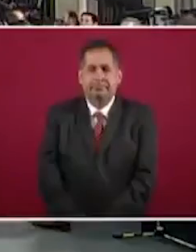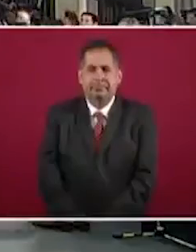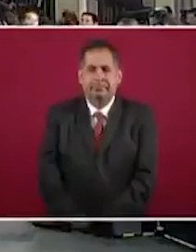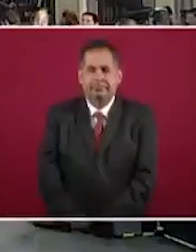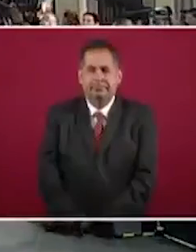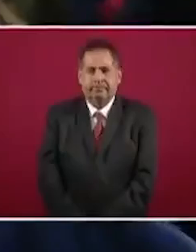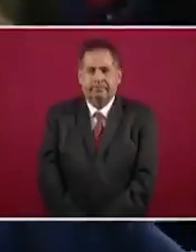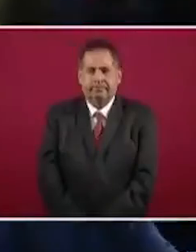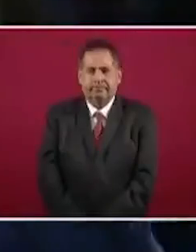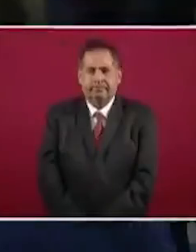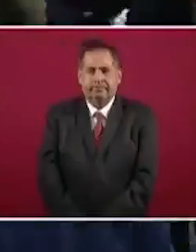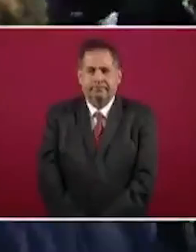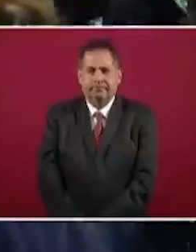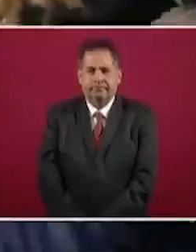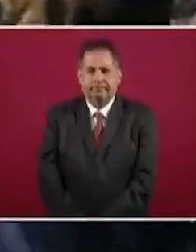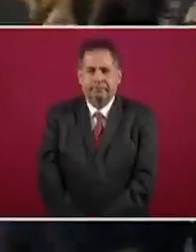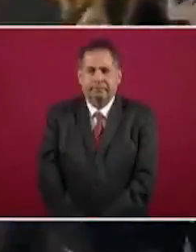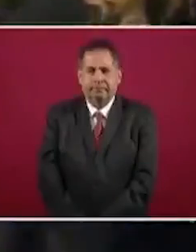14